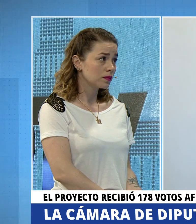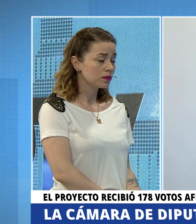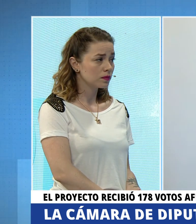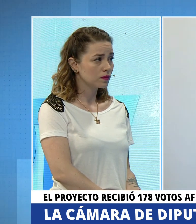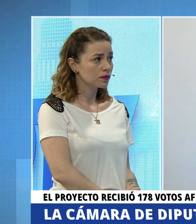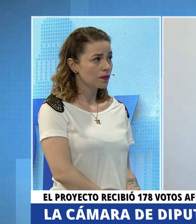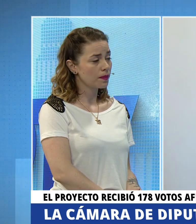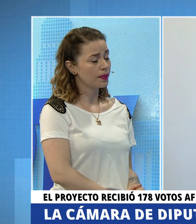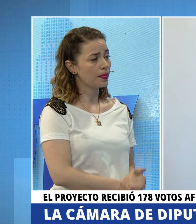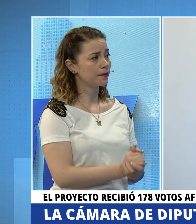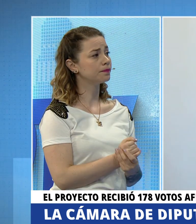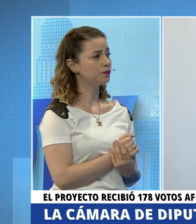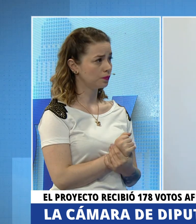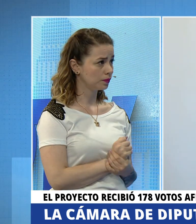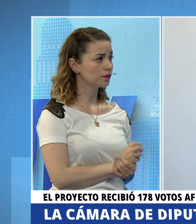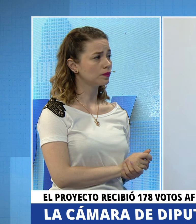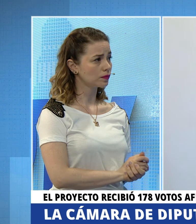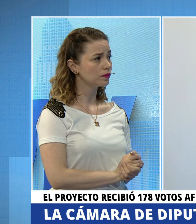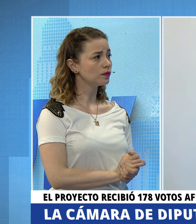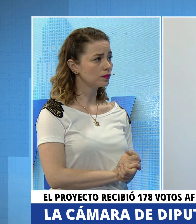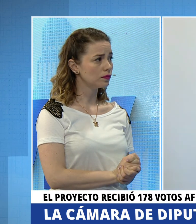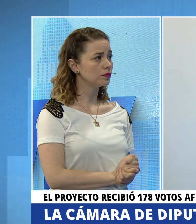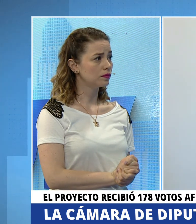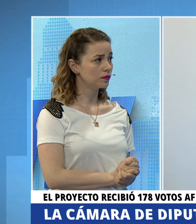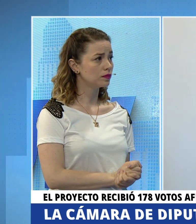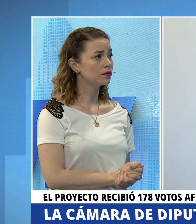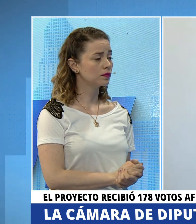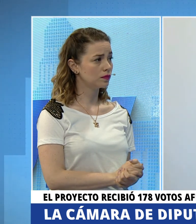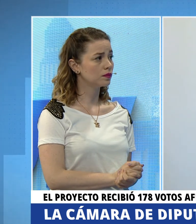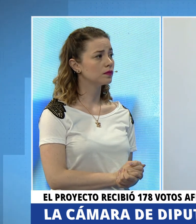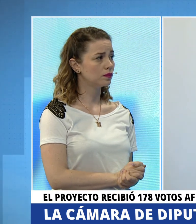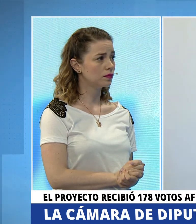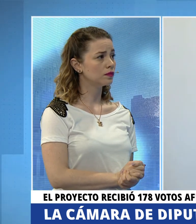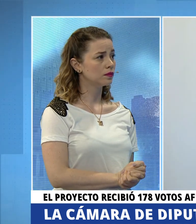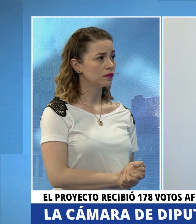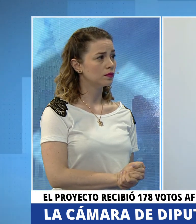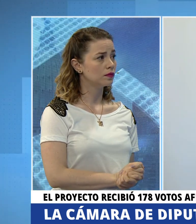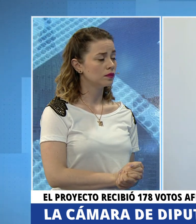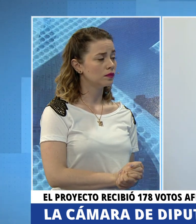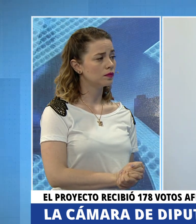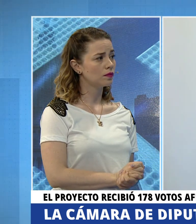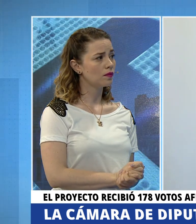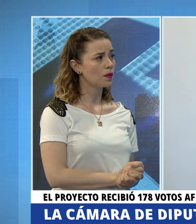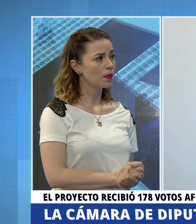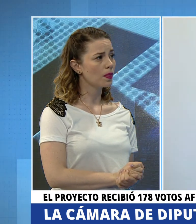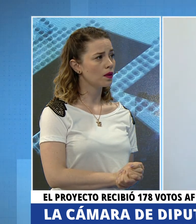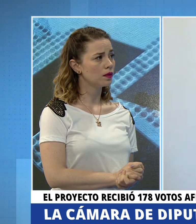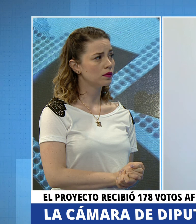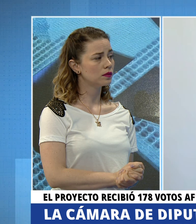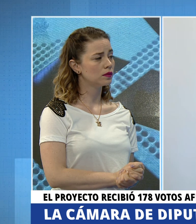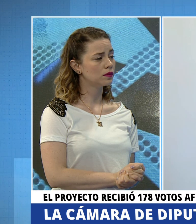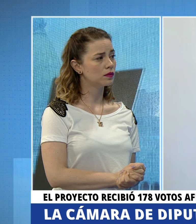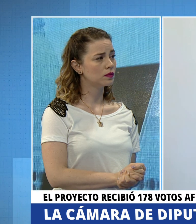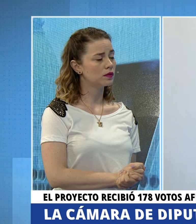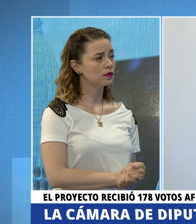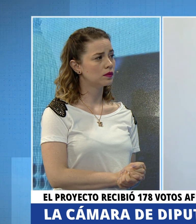Sí, a ver, hubo muchas abstenciones de Juntos por el Cambio, la principal bancada opositora, pero porque lo que ellos sostienen